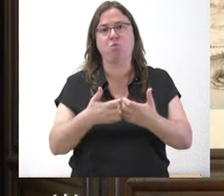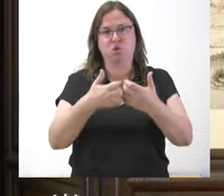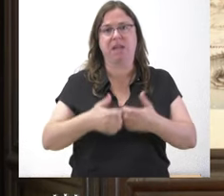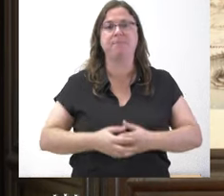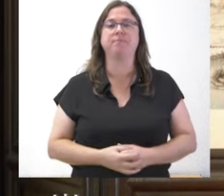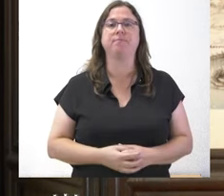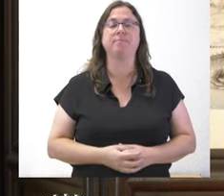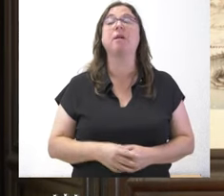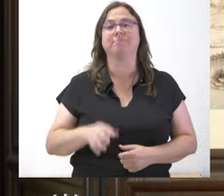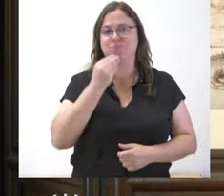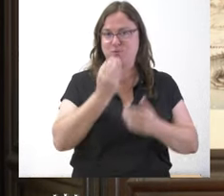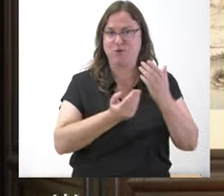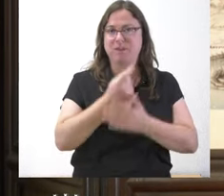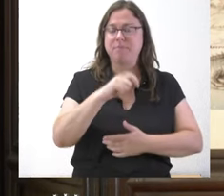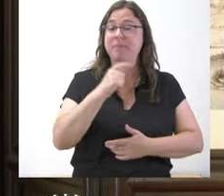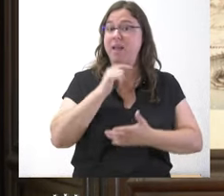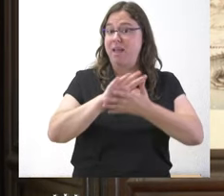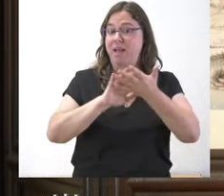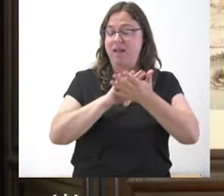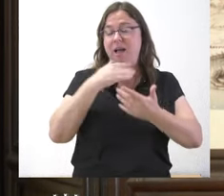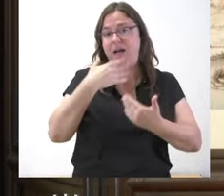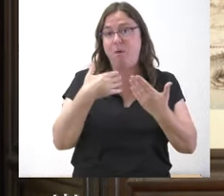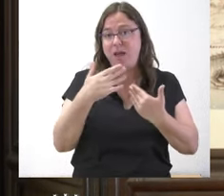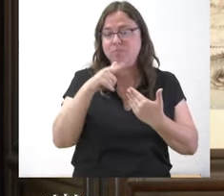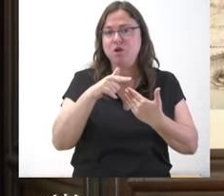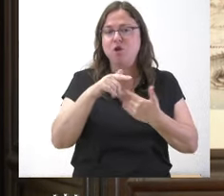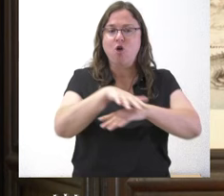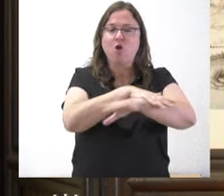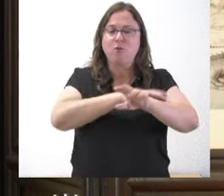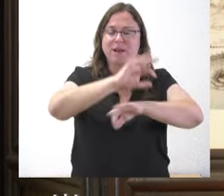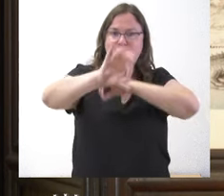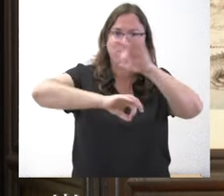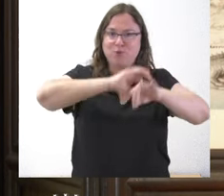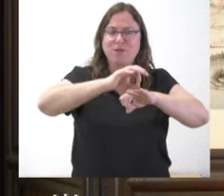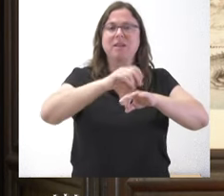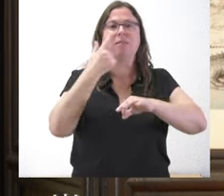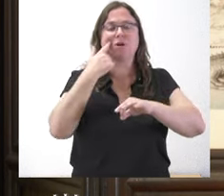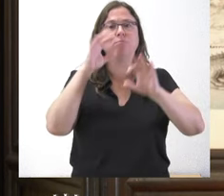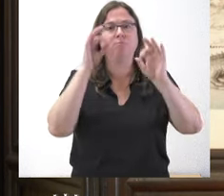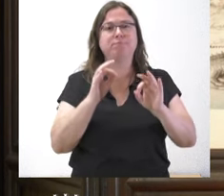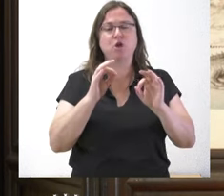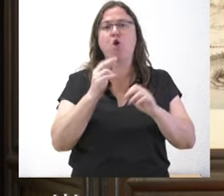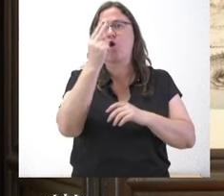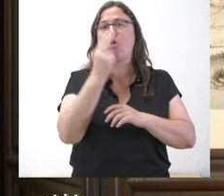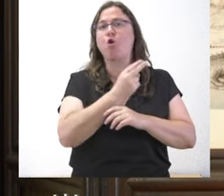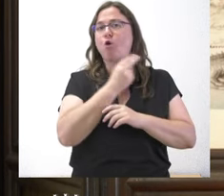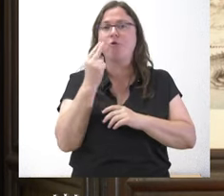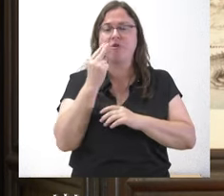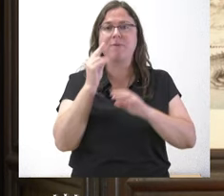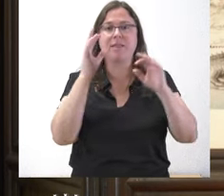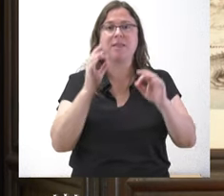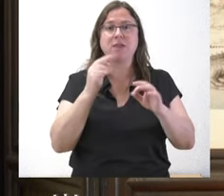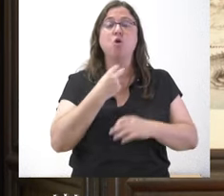Sí buenos días presidente como estamos hablando de reorganización del gobierno y vemos que han sido confirmados Y ninguno va a ser